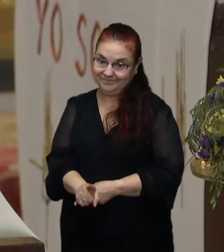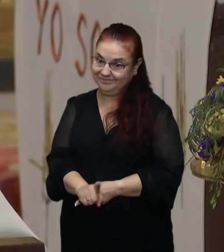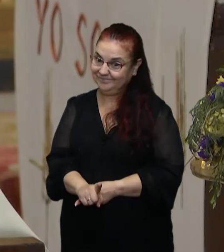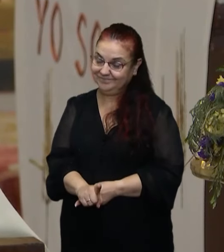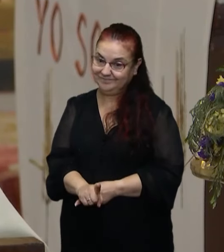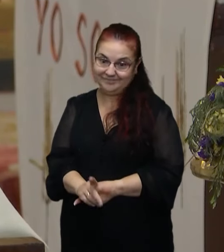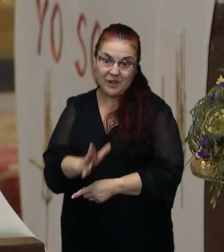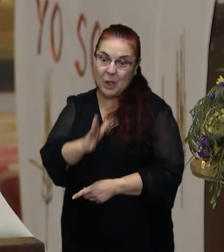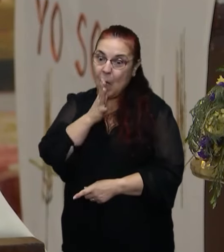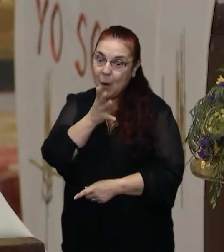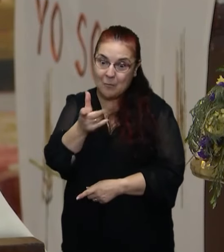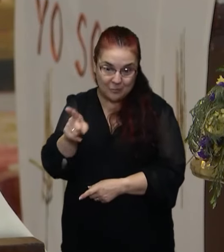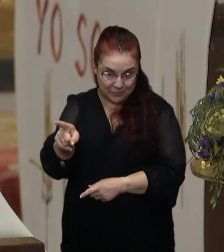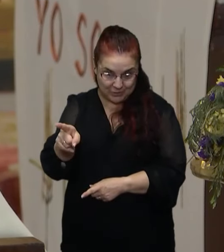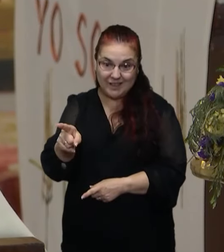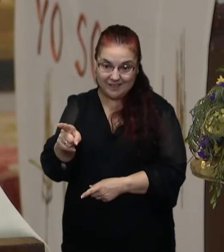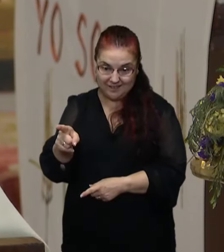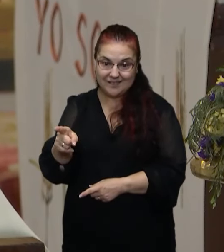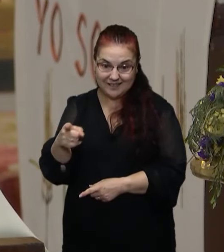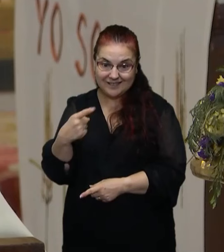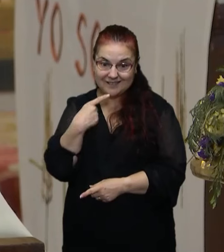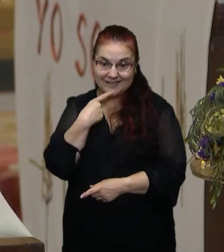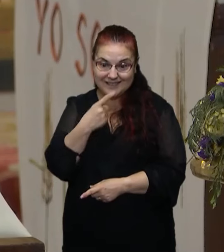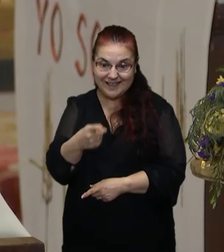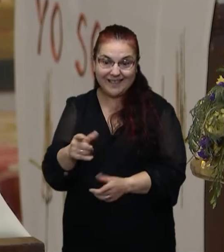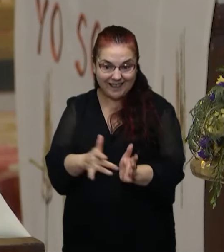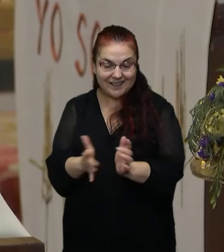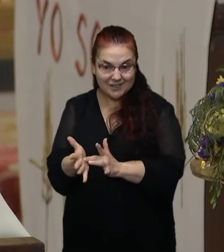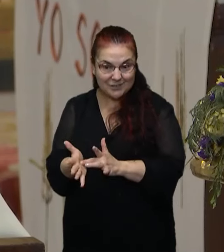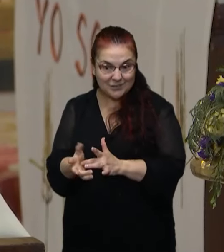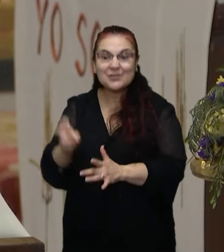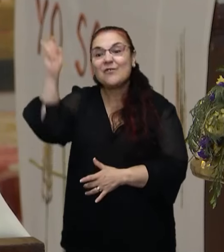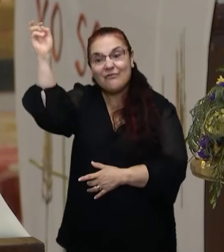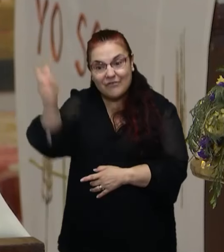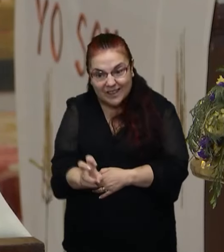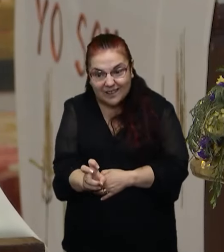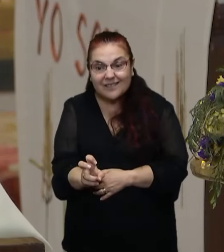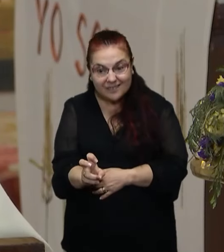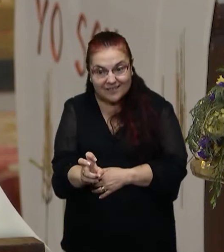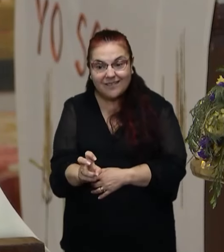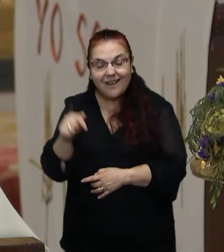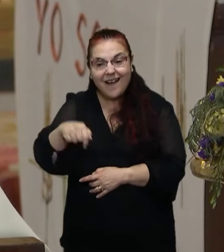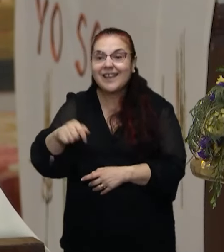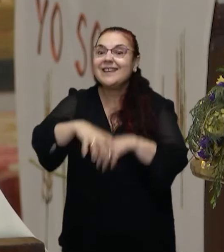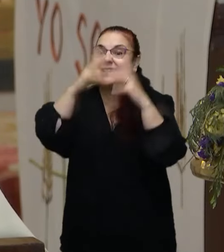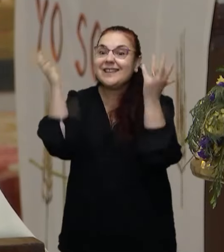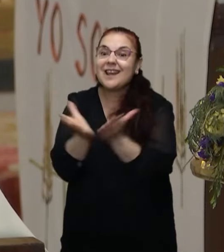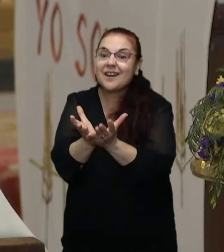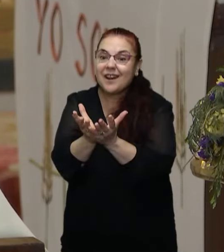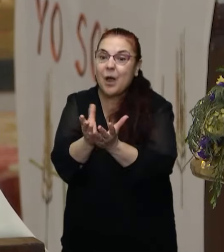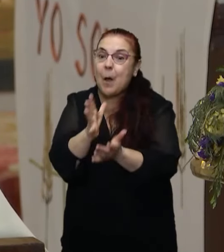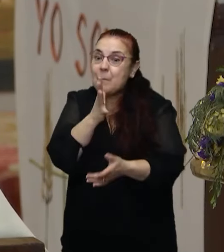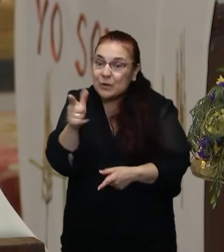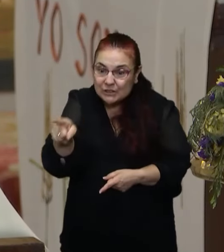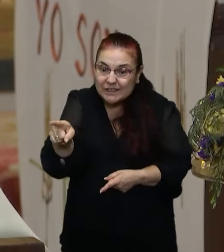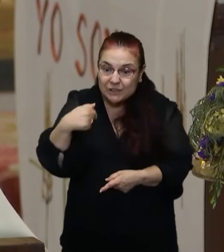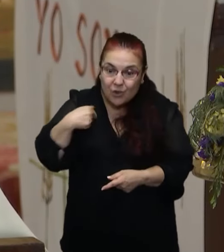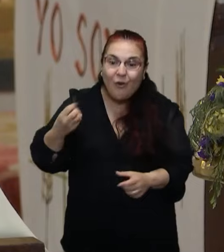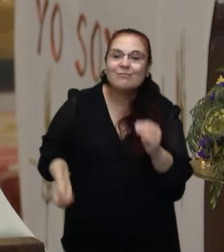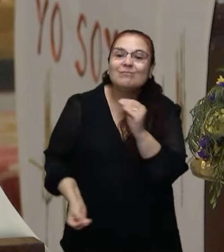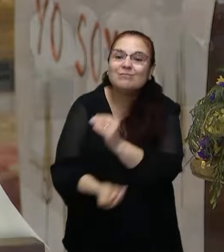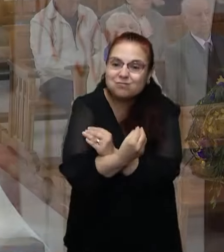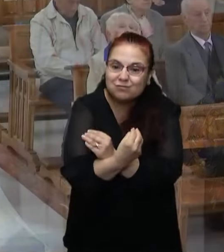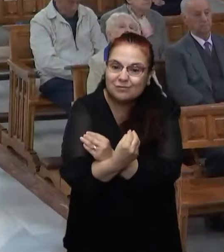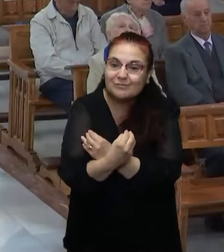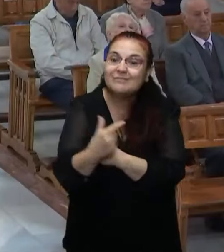Por ti, nos diría Jesús, yo he bajado del cielo a la tierra. Por ti he nacido, por